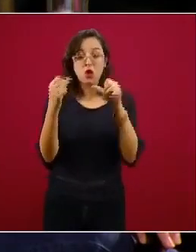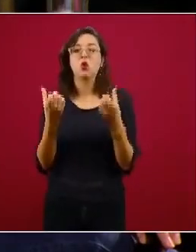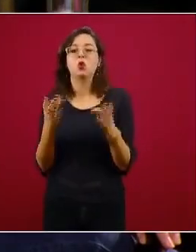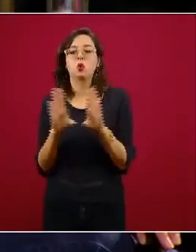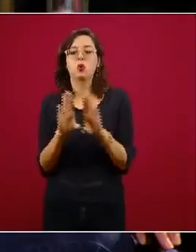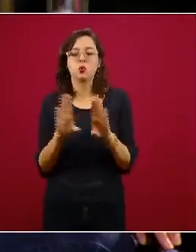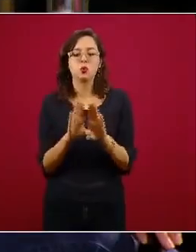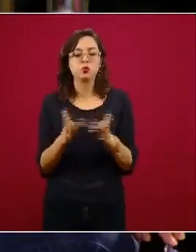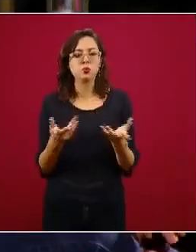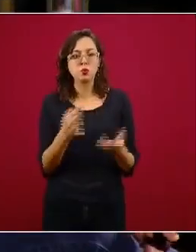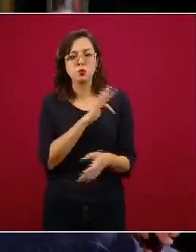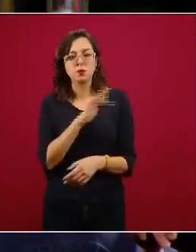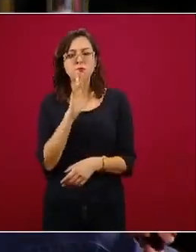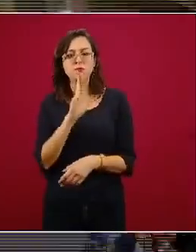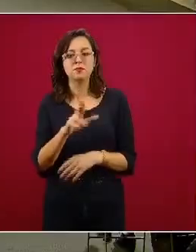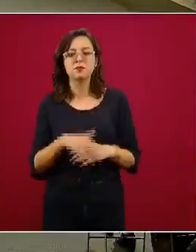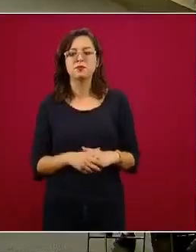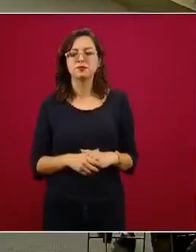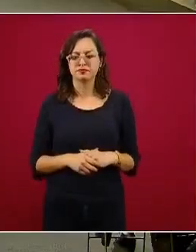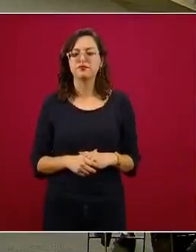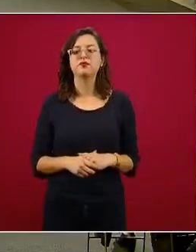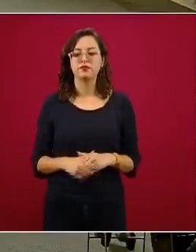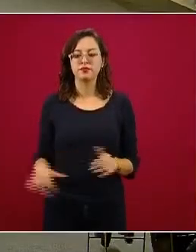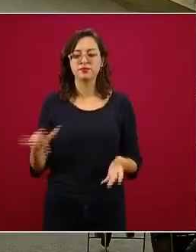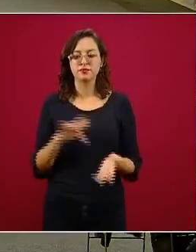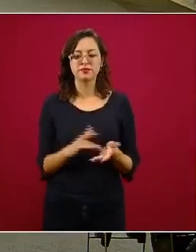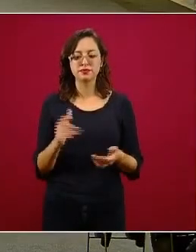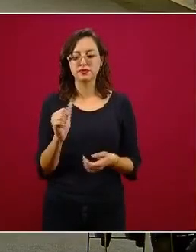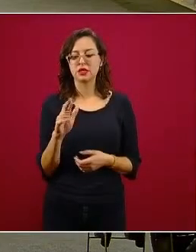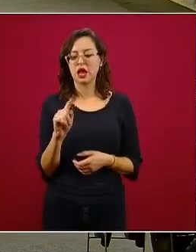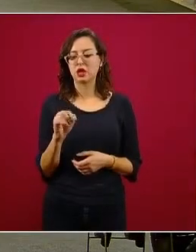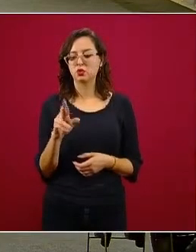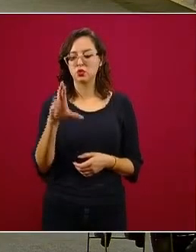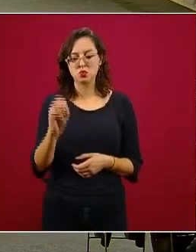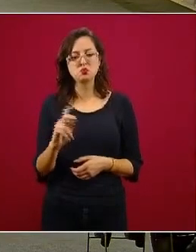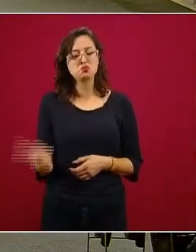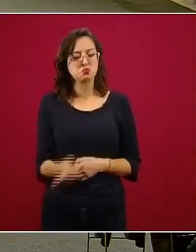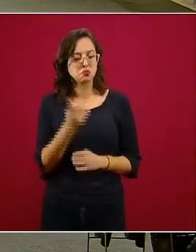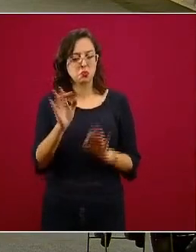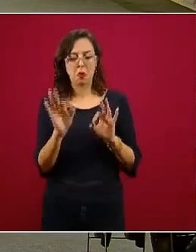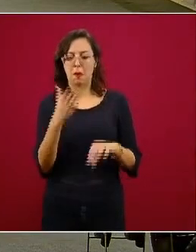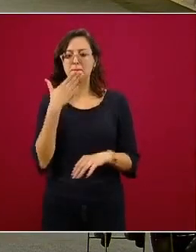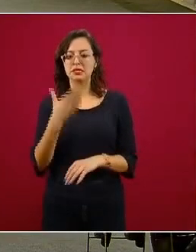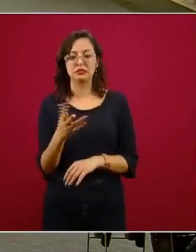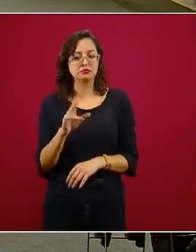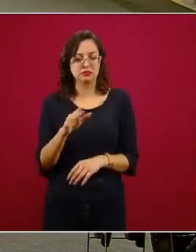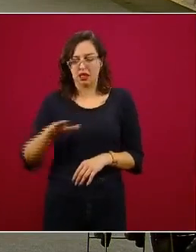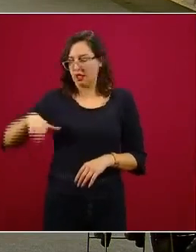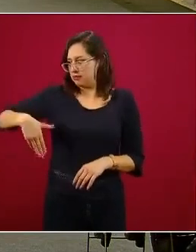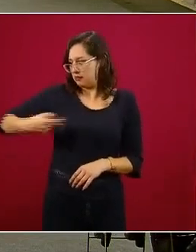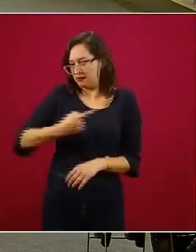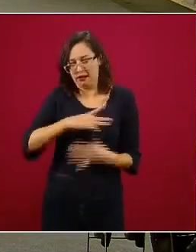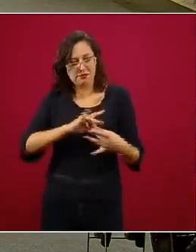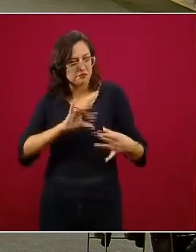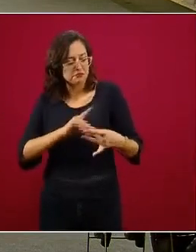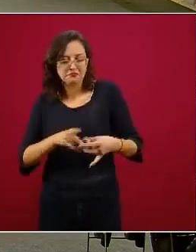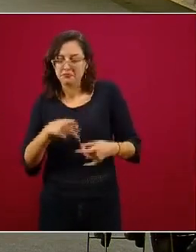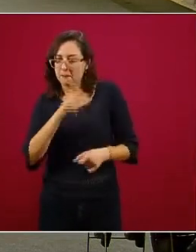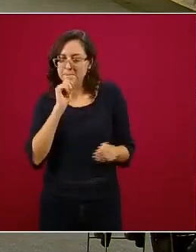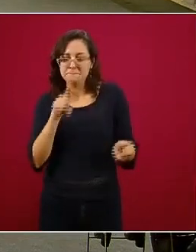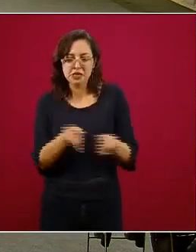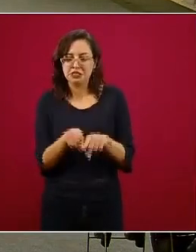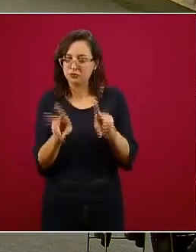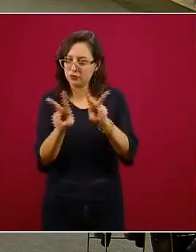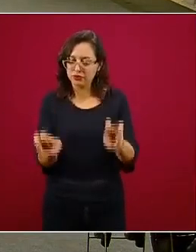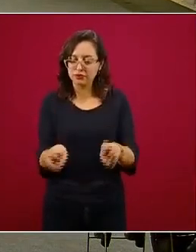son las semejanzas. Con gusto. Gracias, Arturo Contreras, de Pie de Página. Es una pregunta muy oportuna porque tiene que ver exactamente con lo que acaba de explicar el doctor López